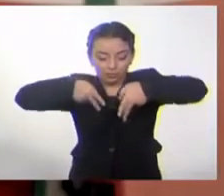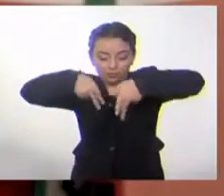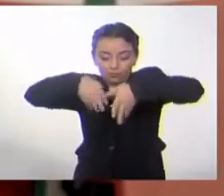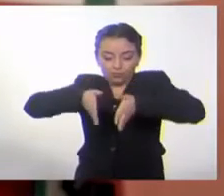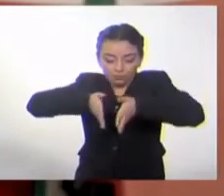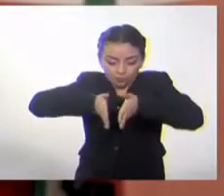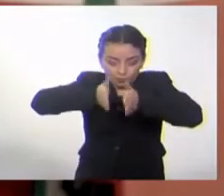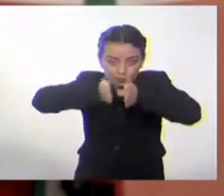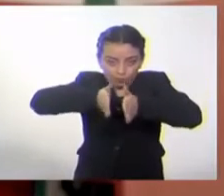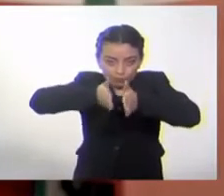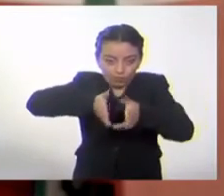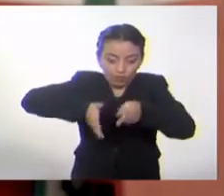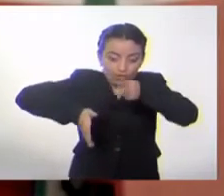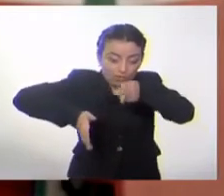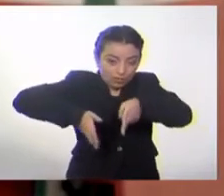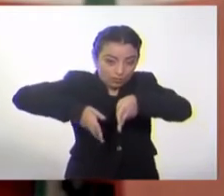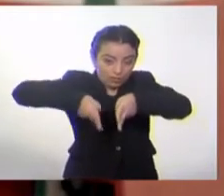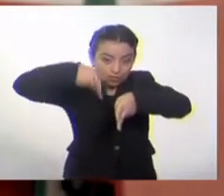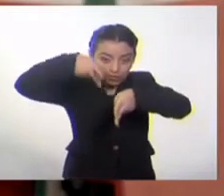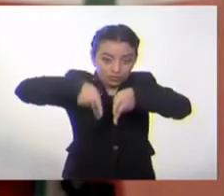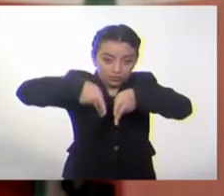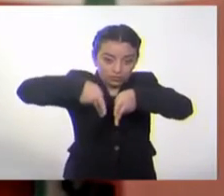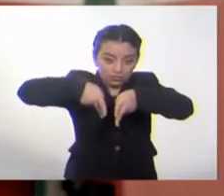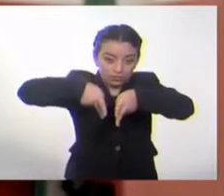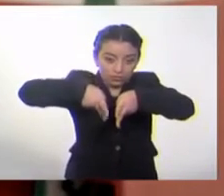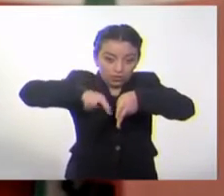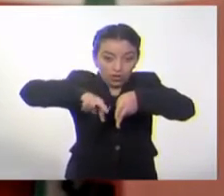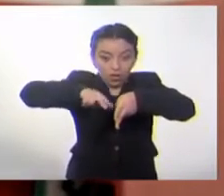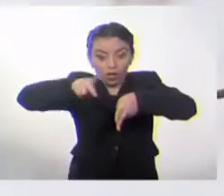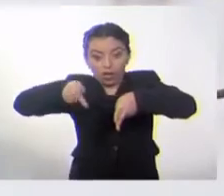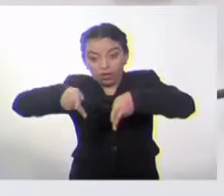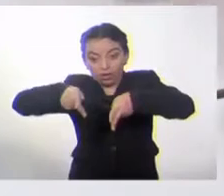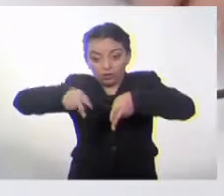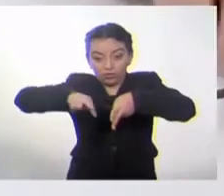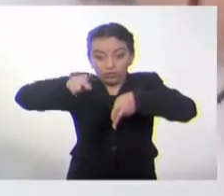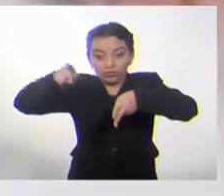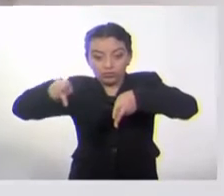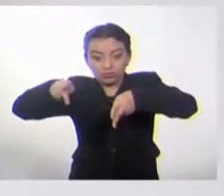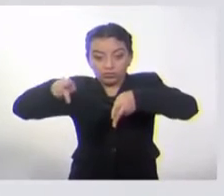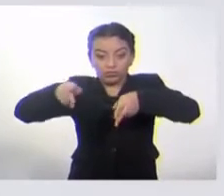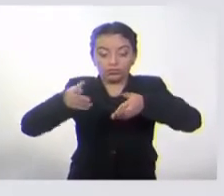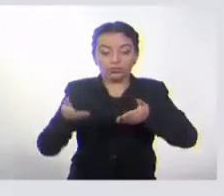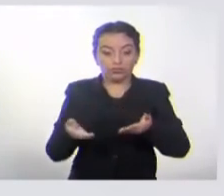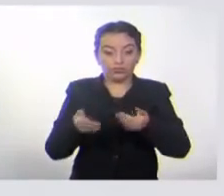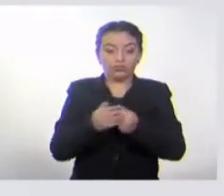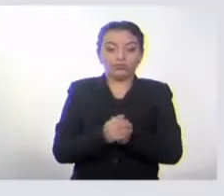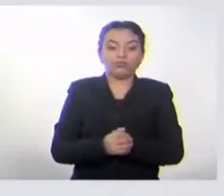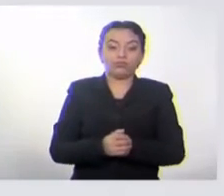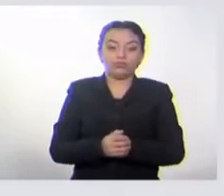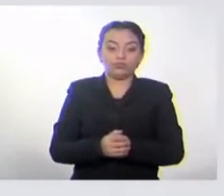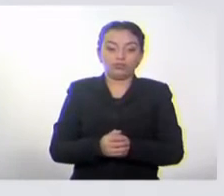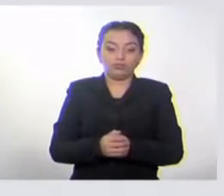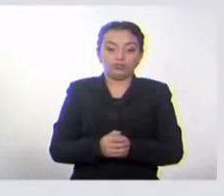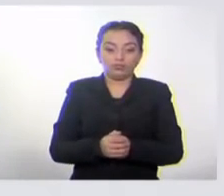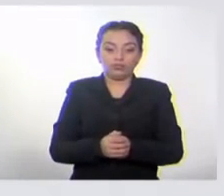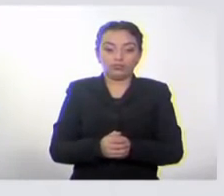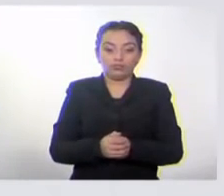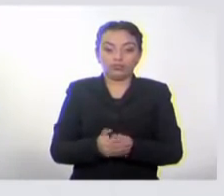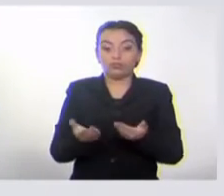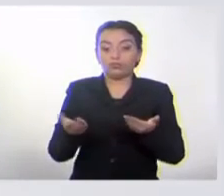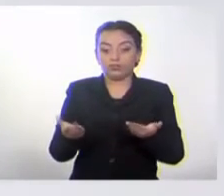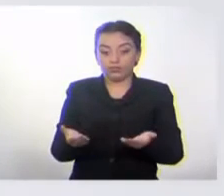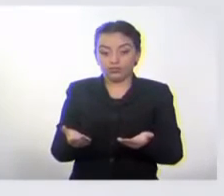3 LED van uno a la par del otro. Ahora, de manera similar como